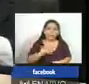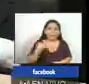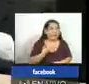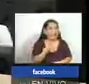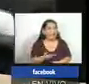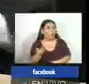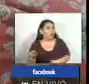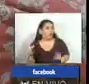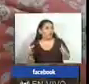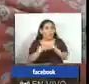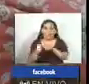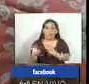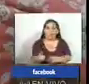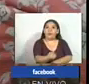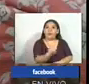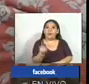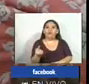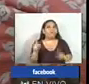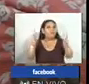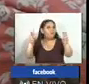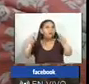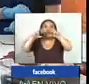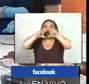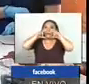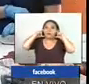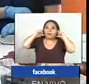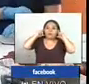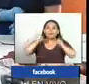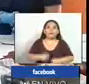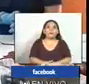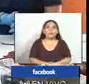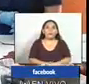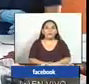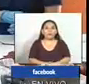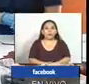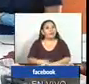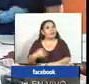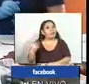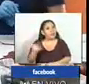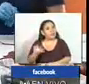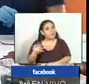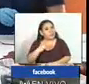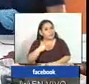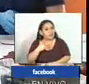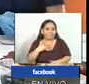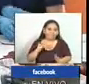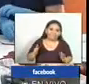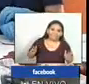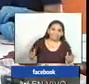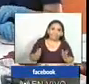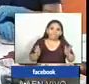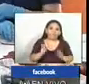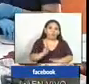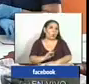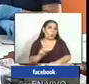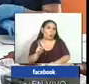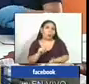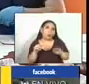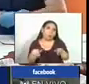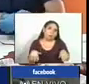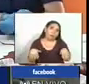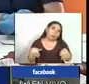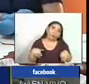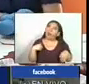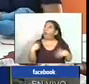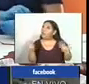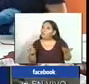para el mundo entero, las mascarillas. Se necesita ánimo, no quedarse de los brazos cruzados,